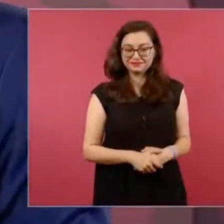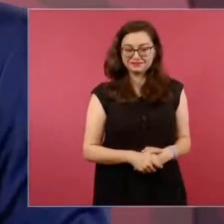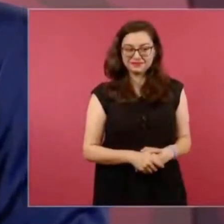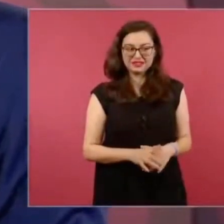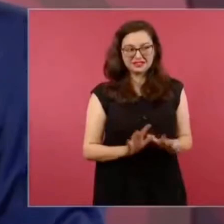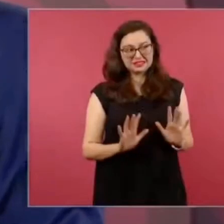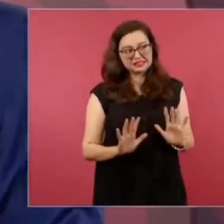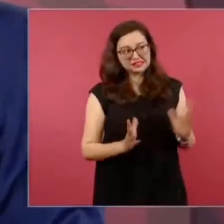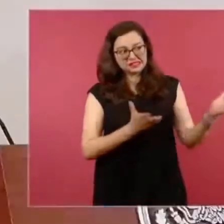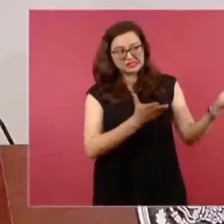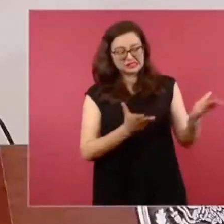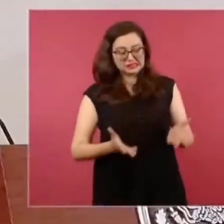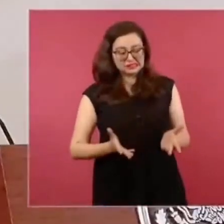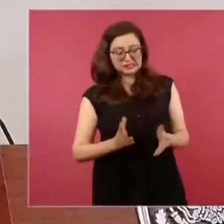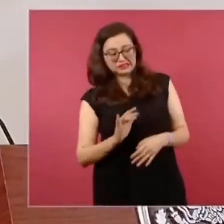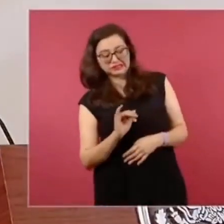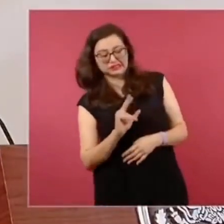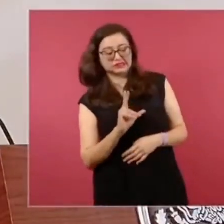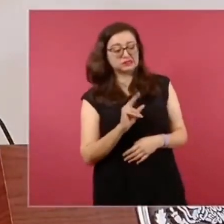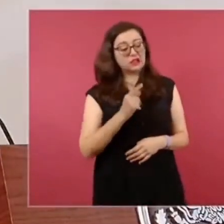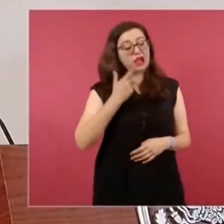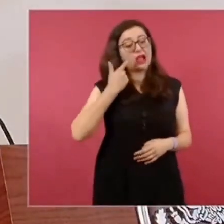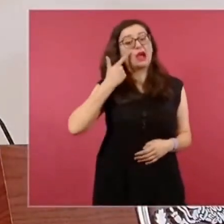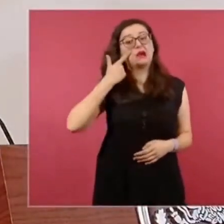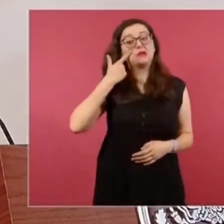Reservarnos el derecho de admisión,